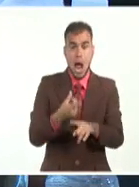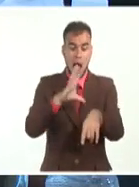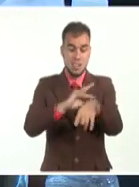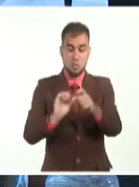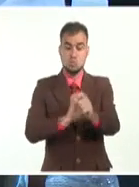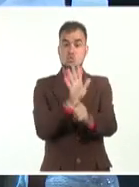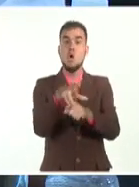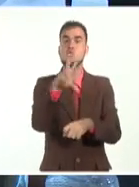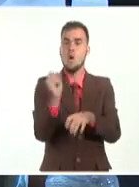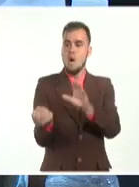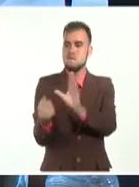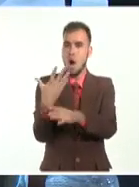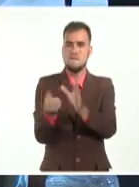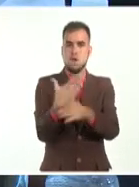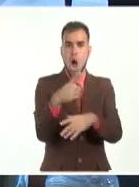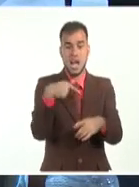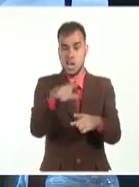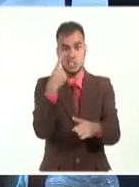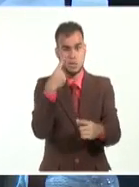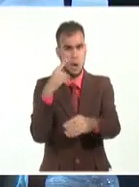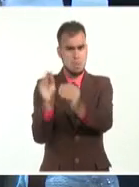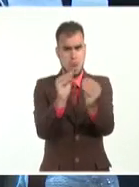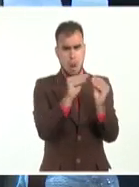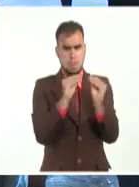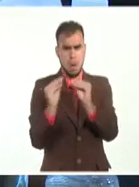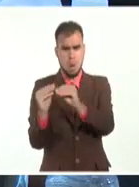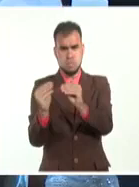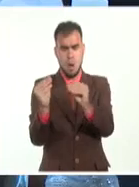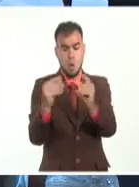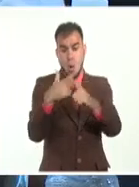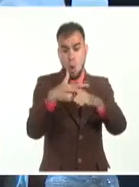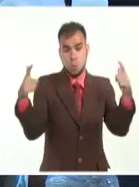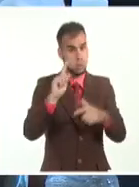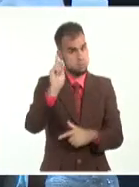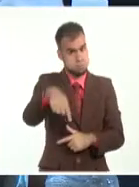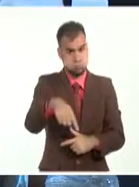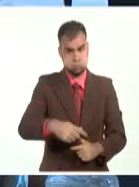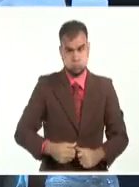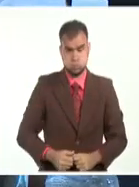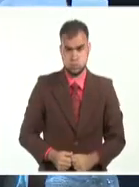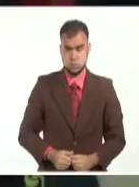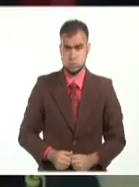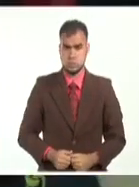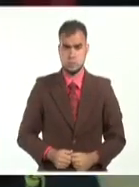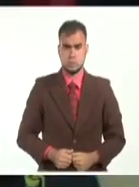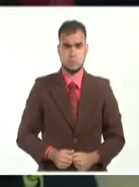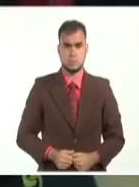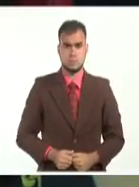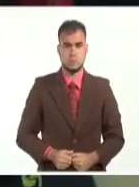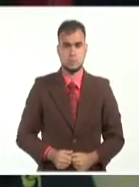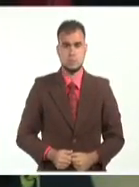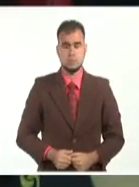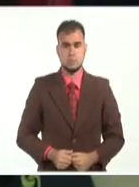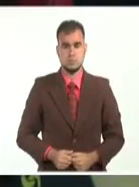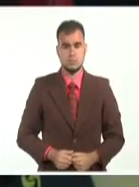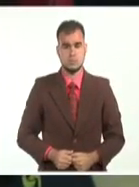que incrementan su velocidad de transmisión, o incrementan la transmisión entre personas. Y lo digo